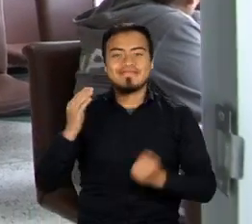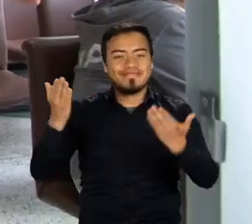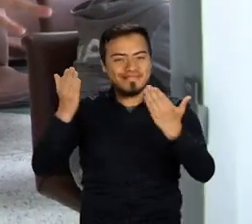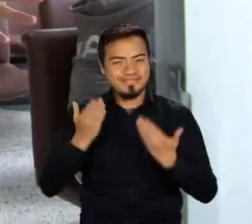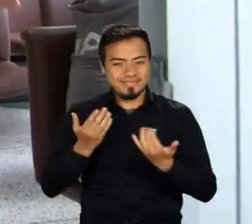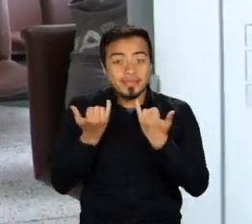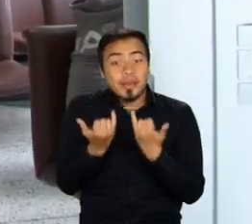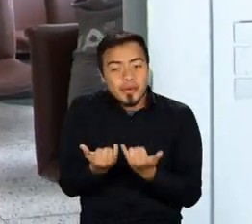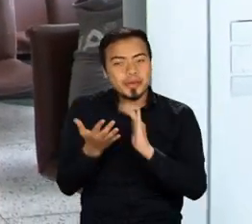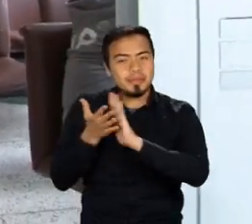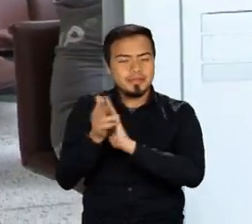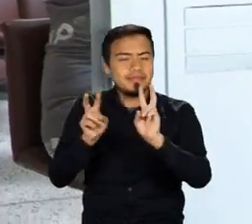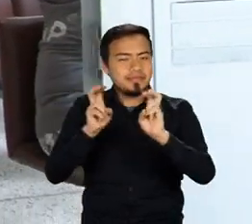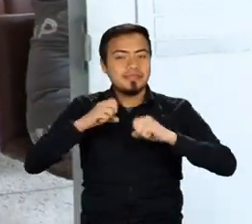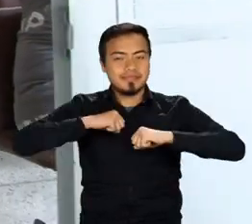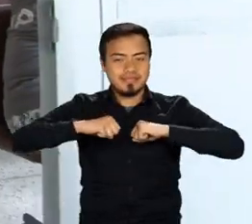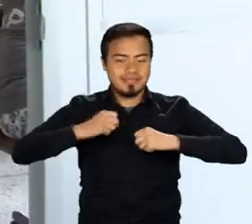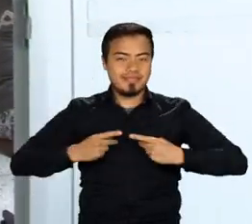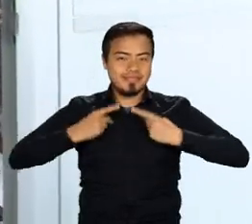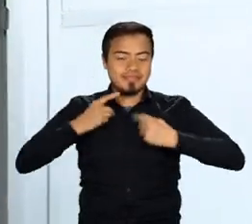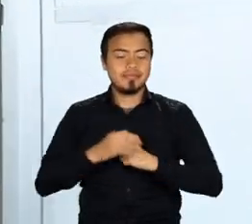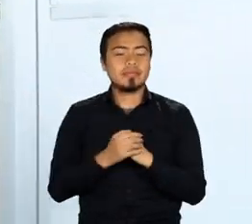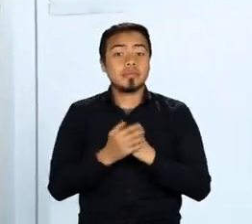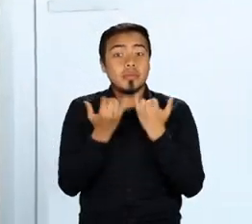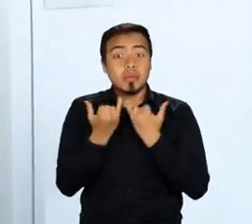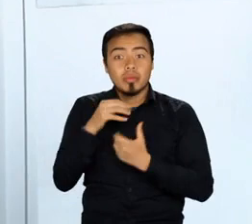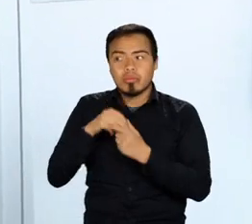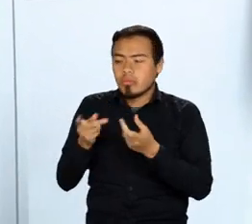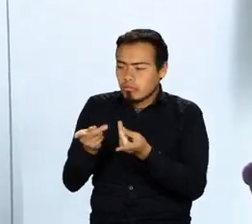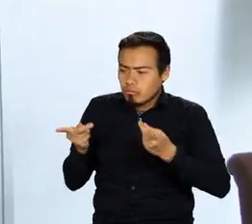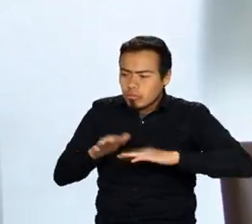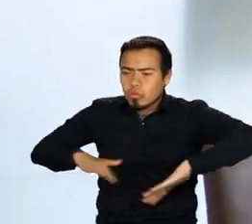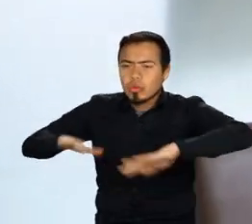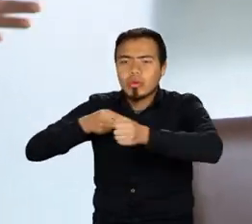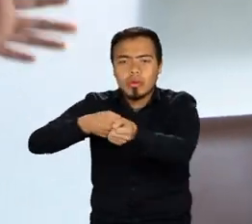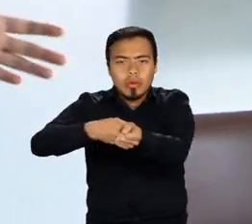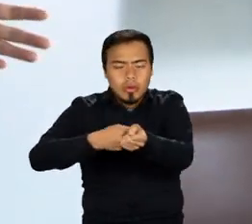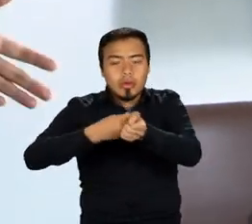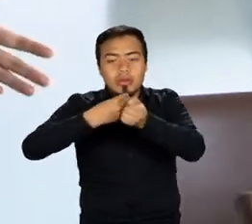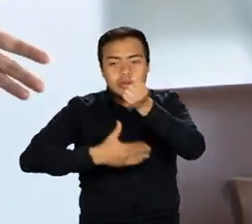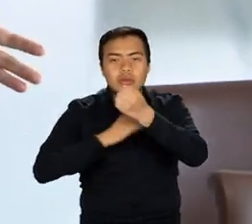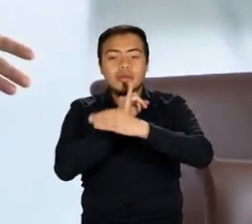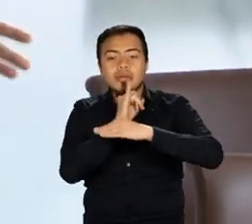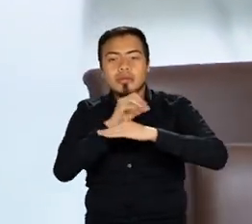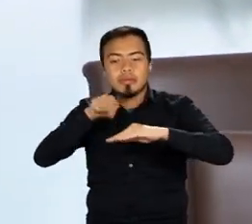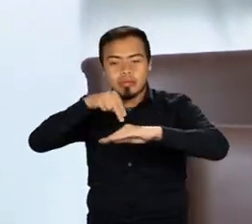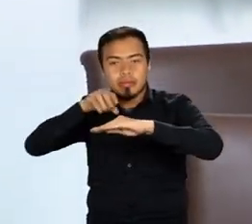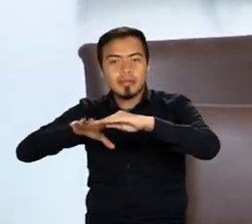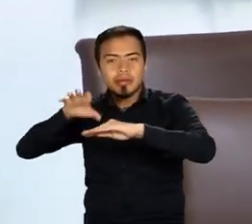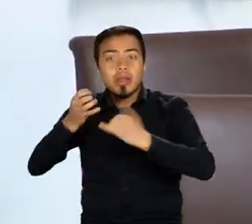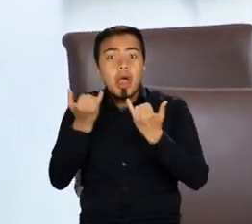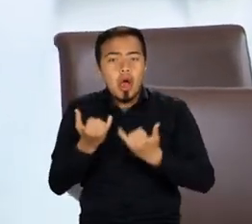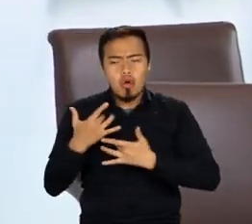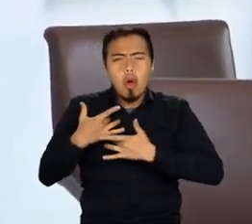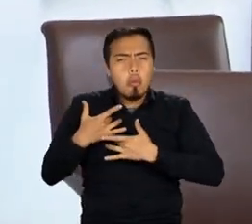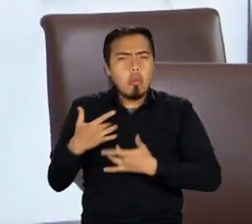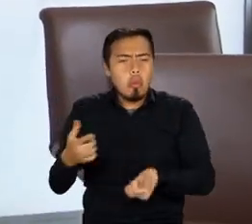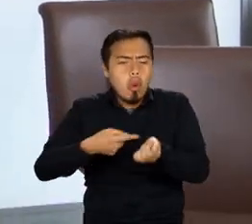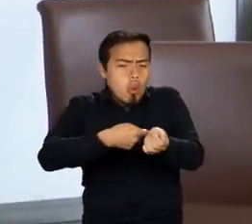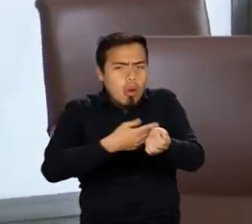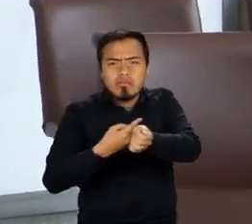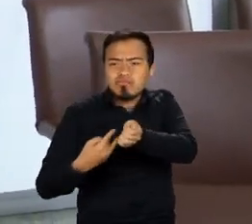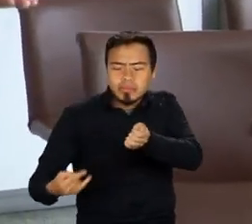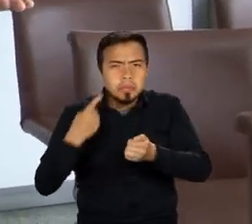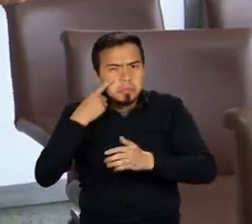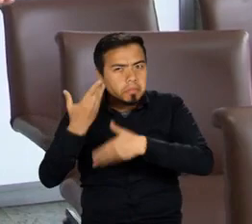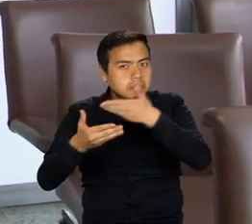Hola, bienvenidos a nuestra sección Vida Activa. Estoy en el Banco de Sangre del Instituto Nacional de Cancerología. Vengo a donar y a enseñarles a